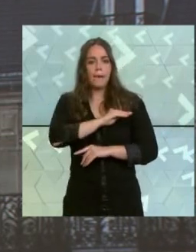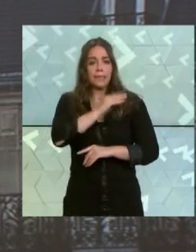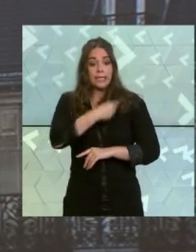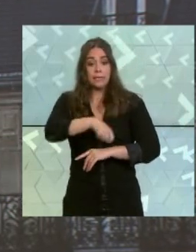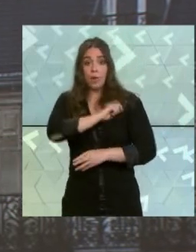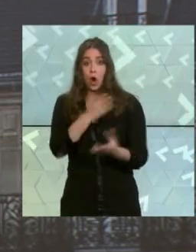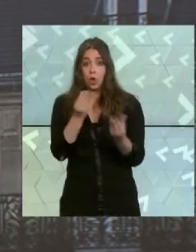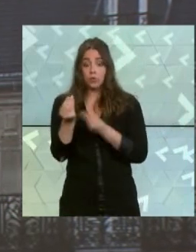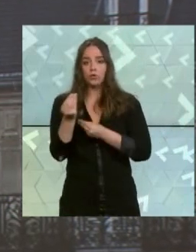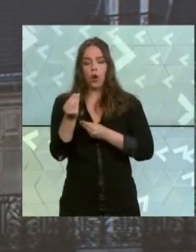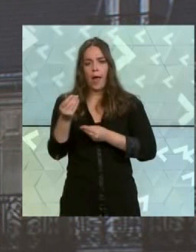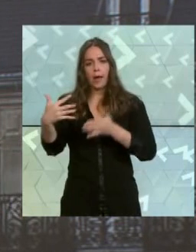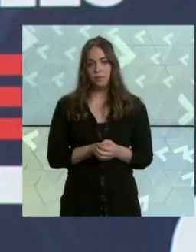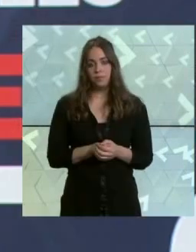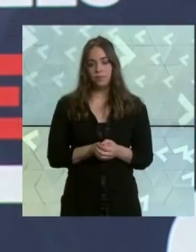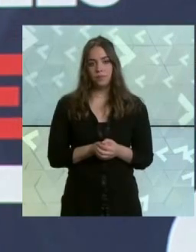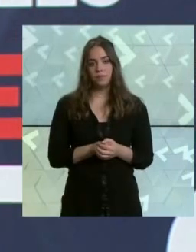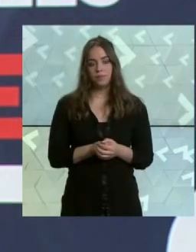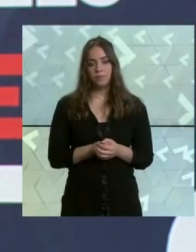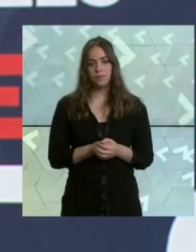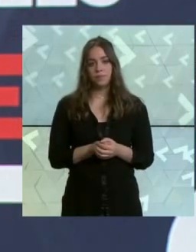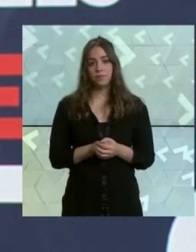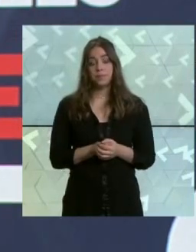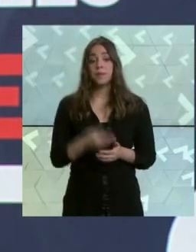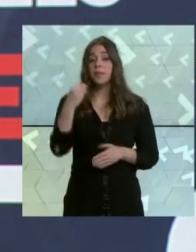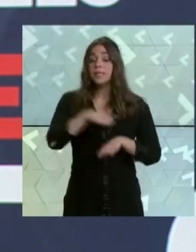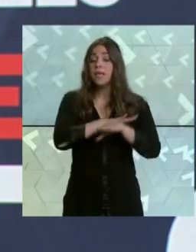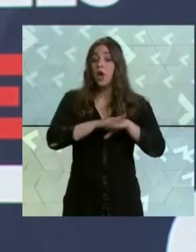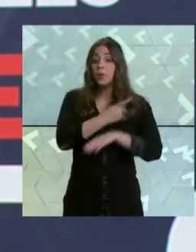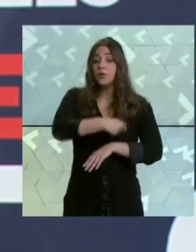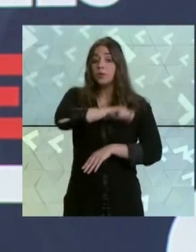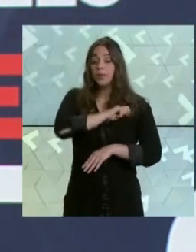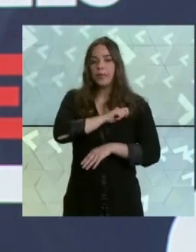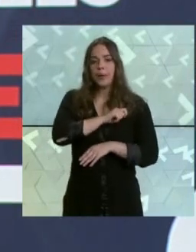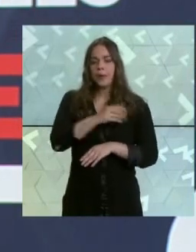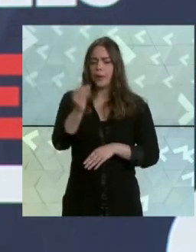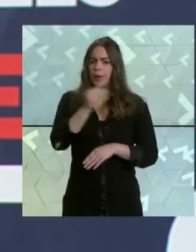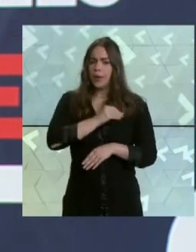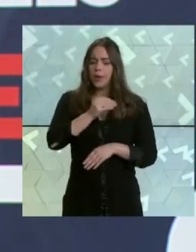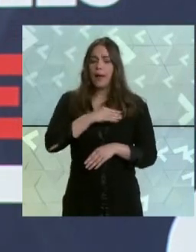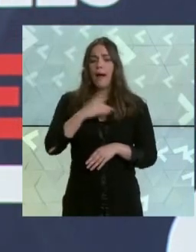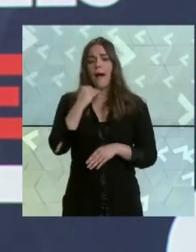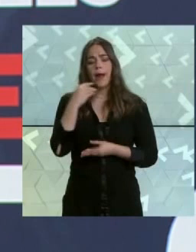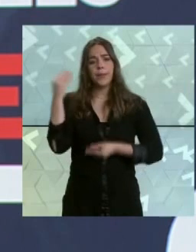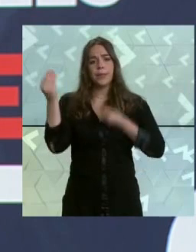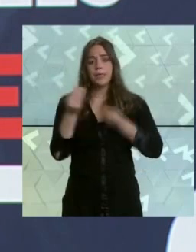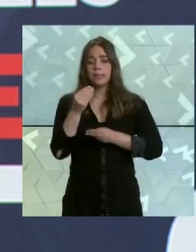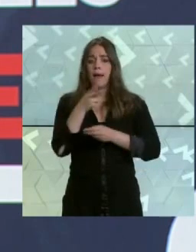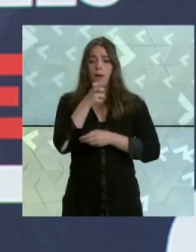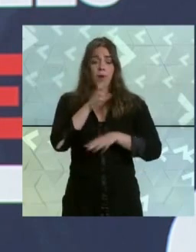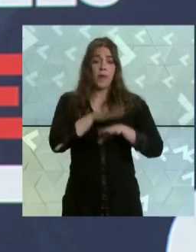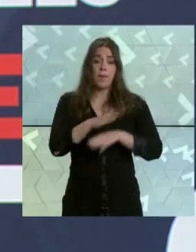cómo lo están viviendo el presidente del gobierno español ha lamentado lo que considera una tragedia para el patrimonio